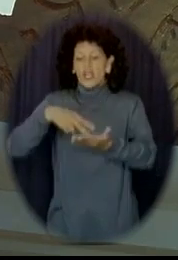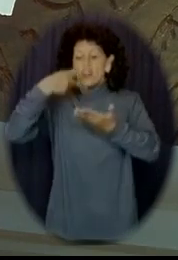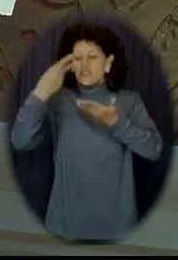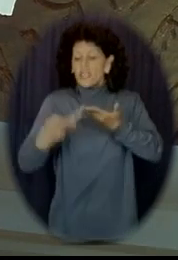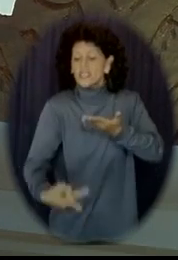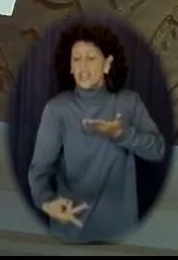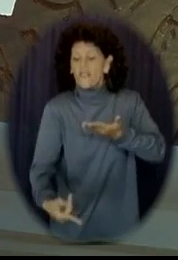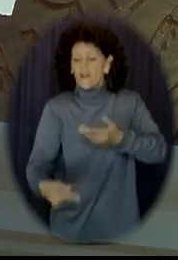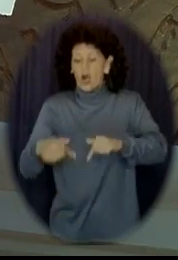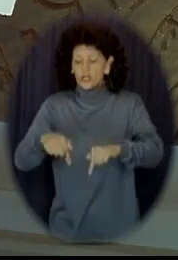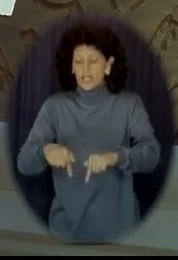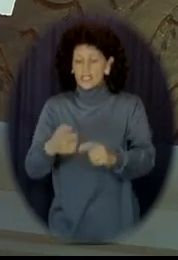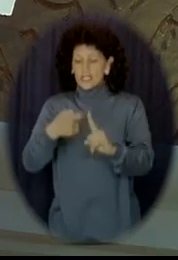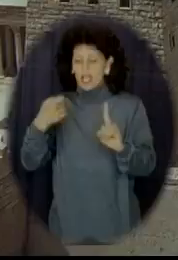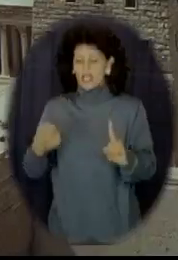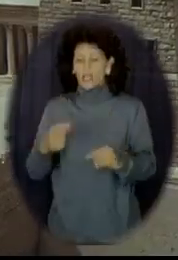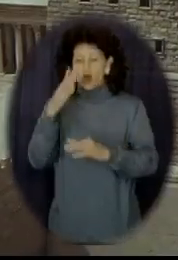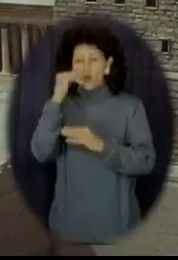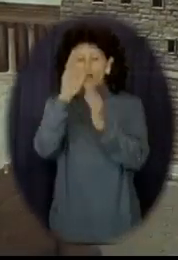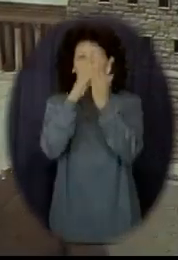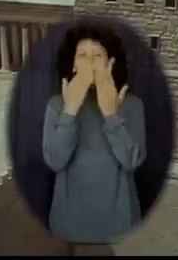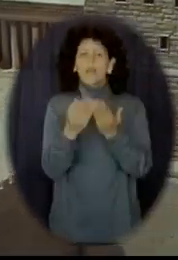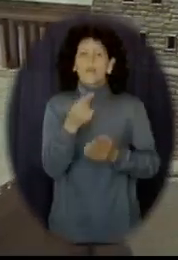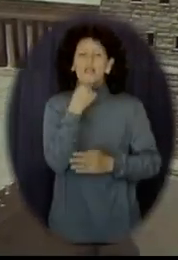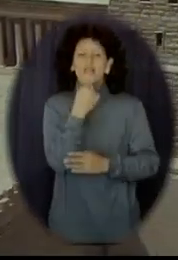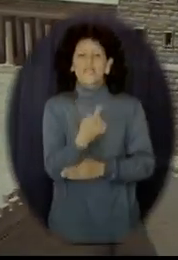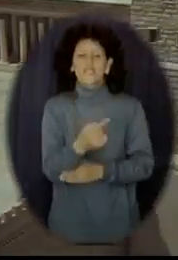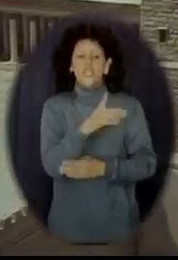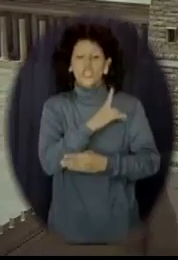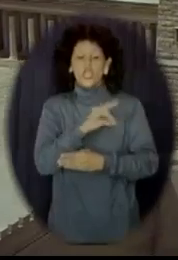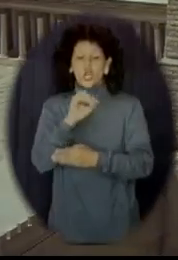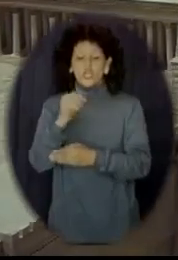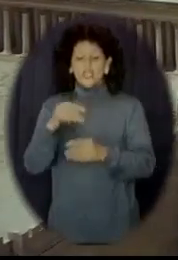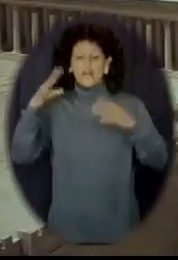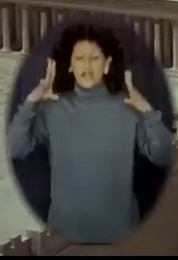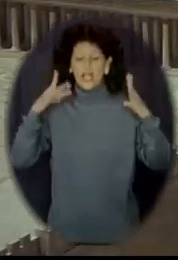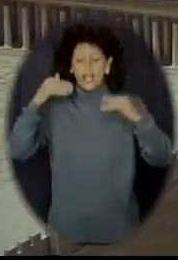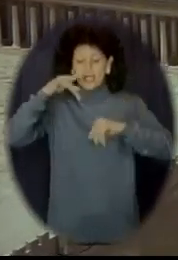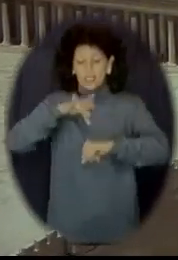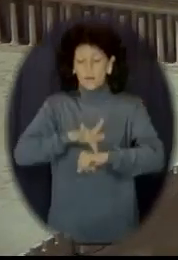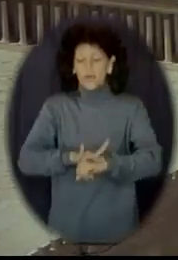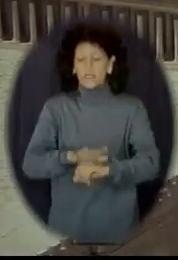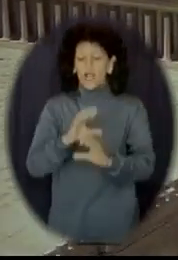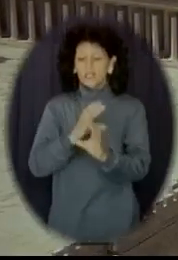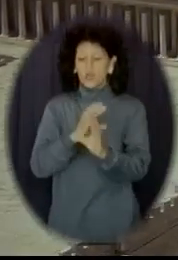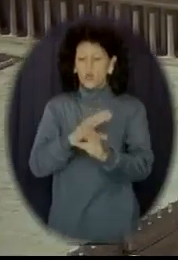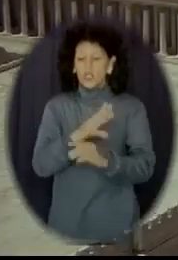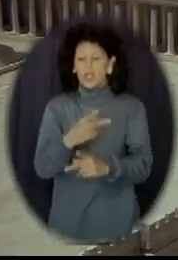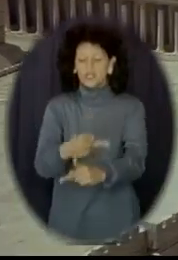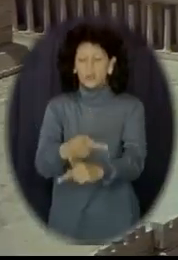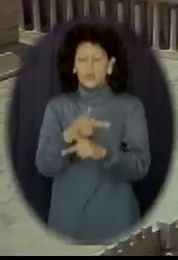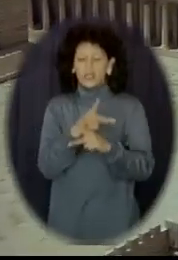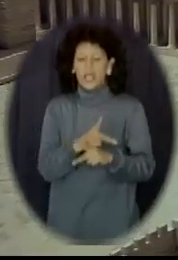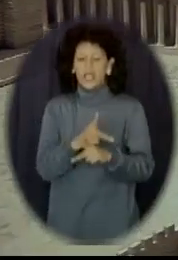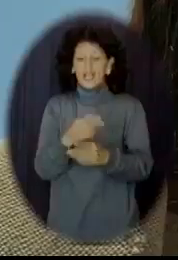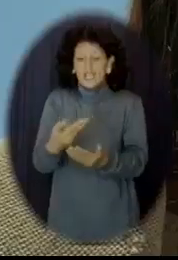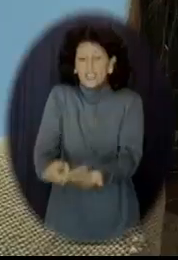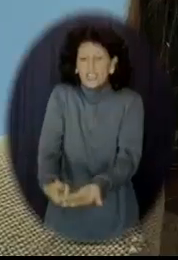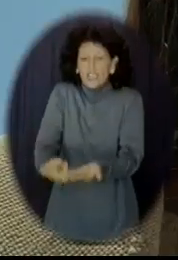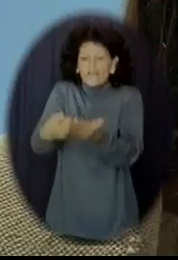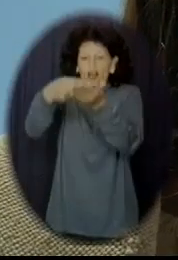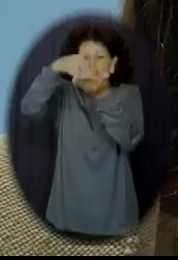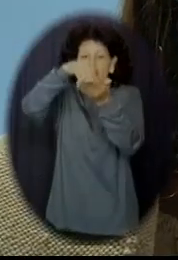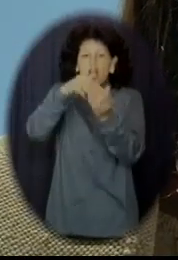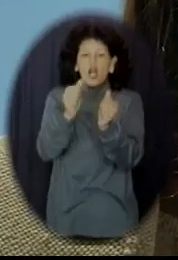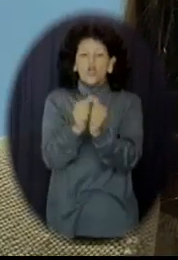tírate abajo desde aquí, porque las escrituras dicen: Dios mandará que sus ángeles te cuiden y te protejan. Te levantarán